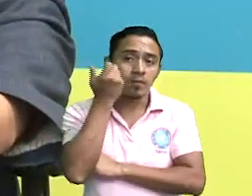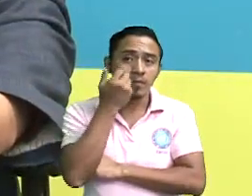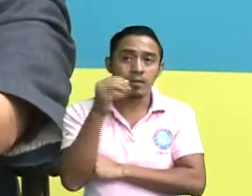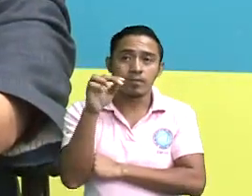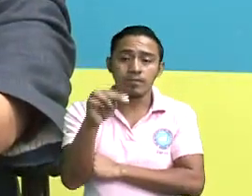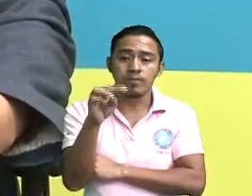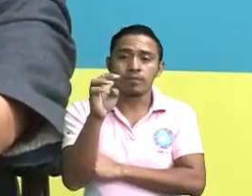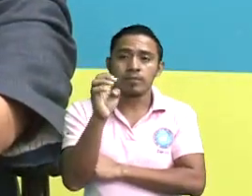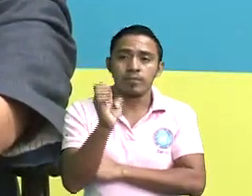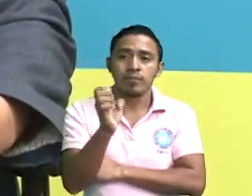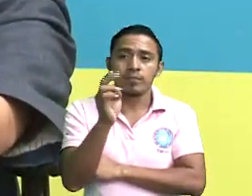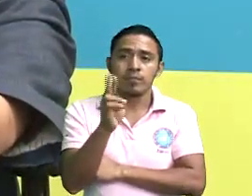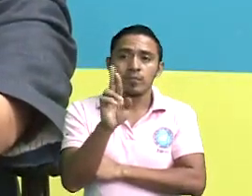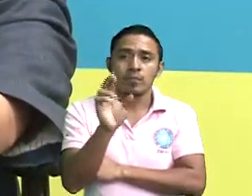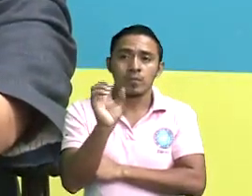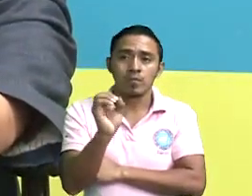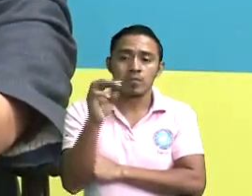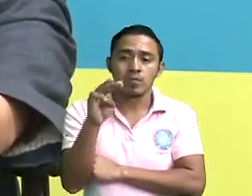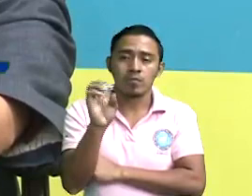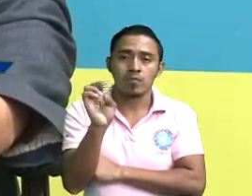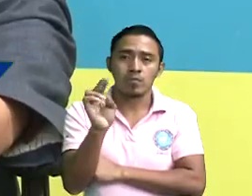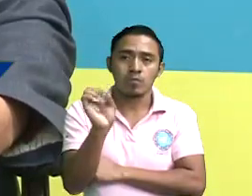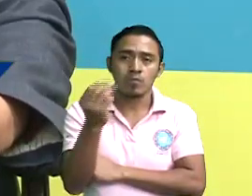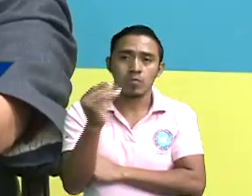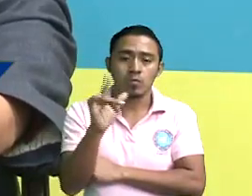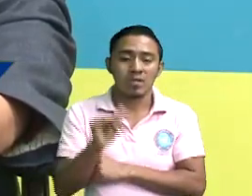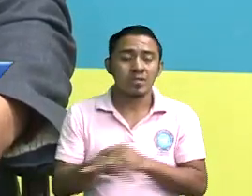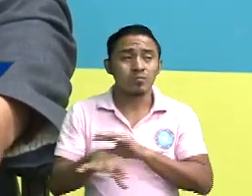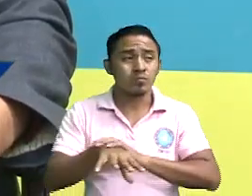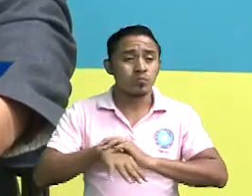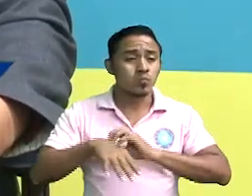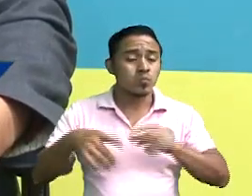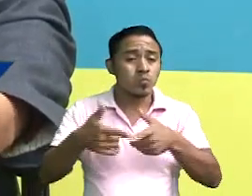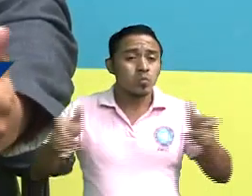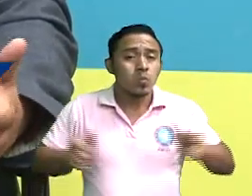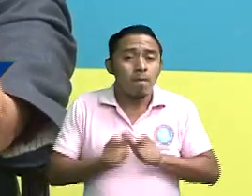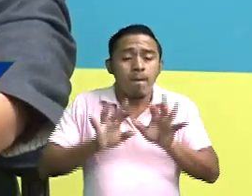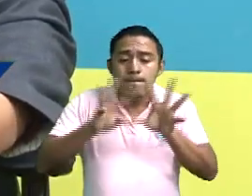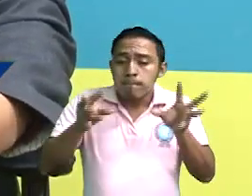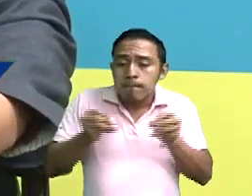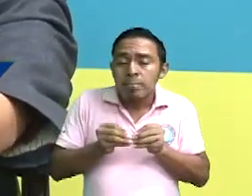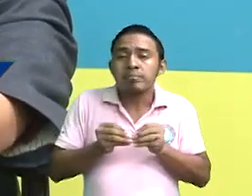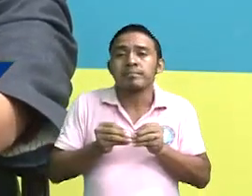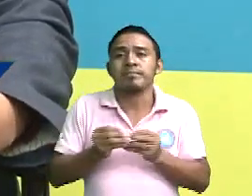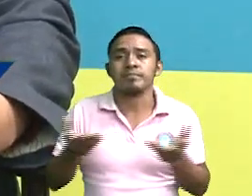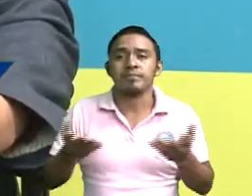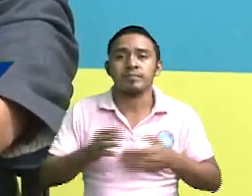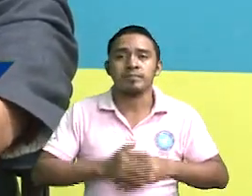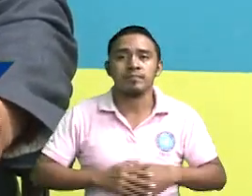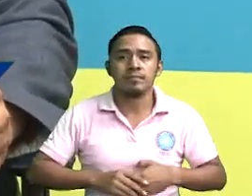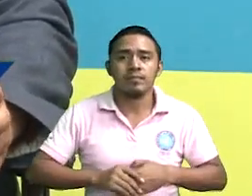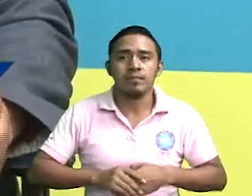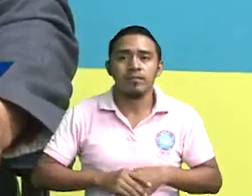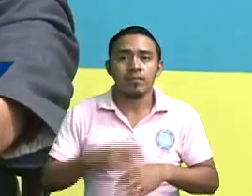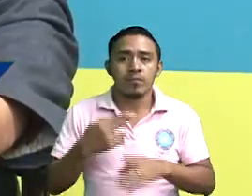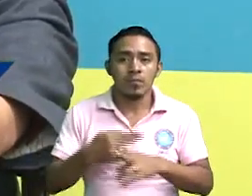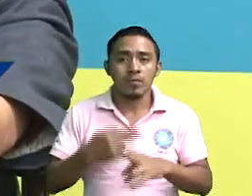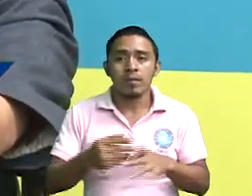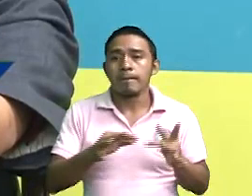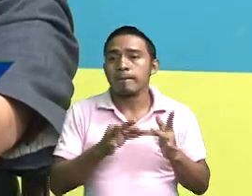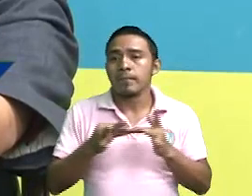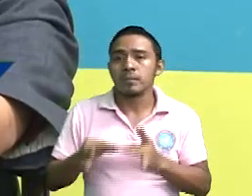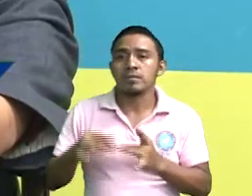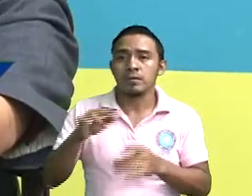como tú dices, Jonathan, es un conjunto de enfermedades bien amplio, que inclusive en neurología hay una especialidad que se dedica